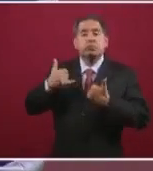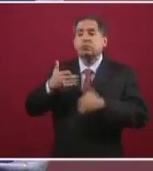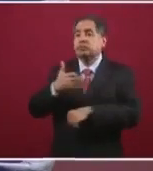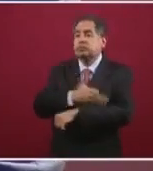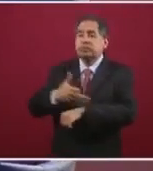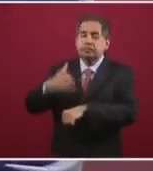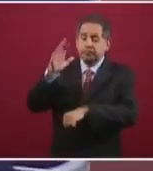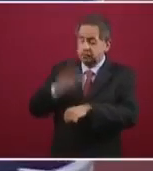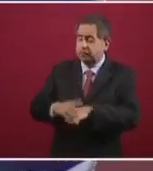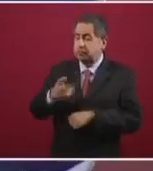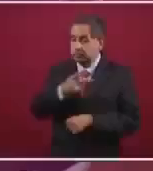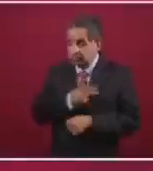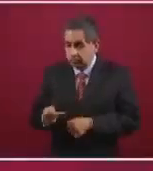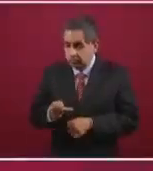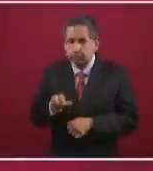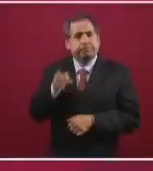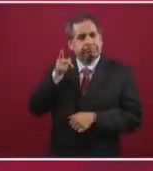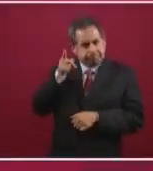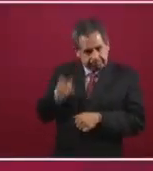pobres